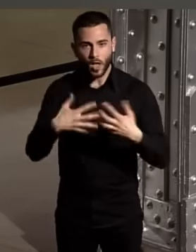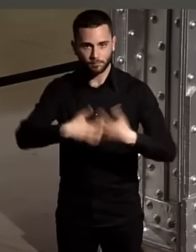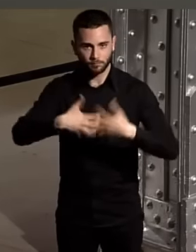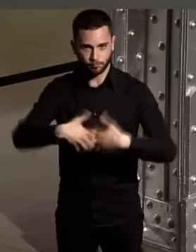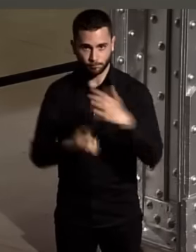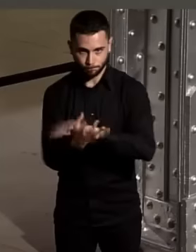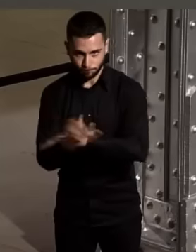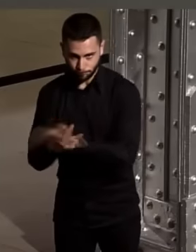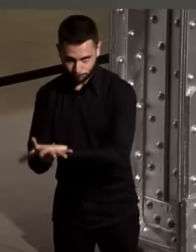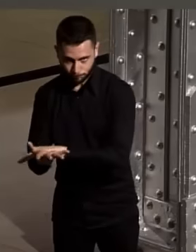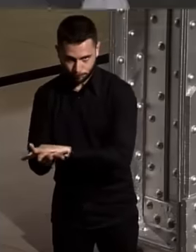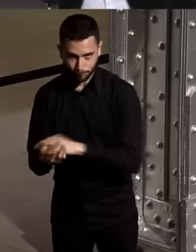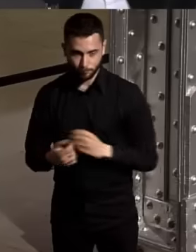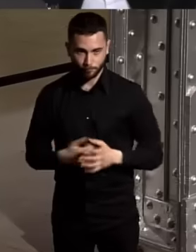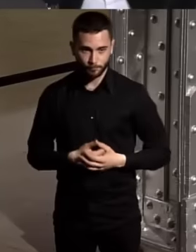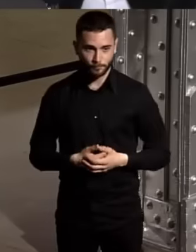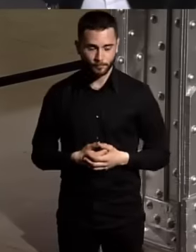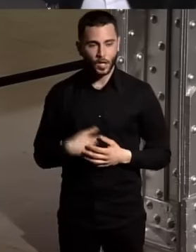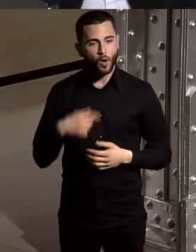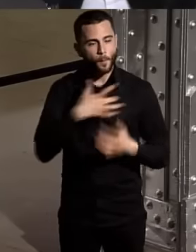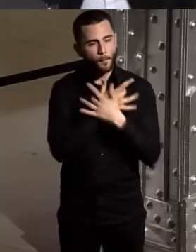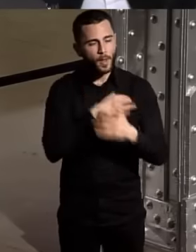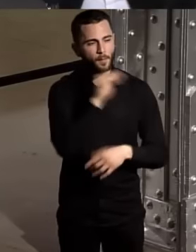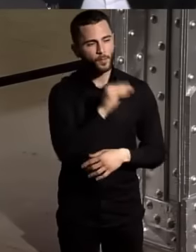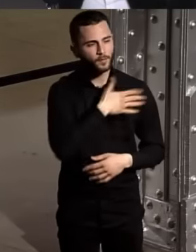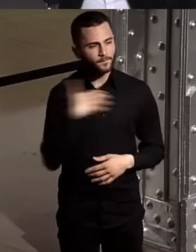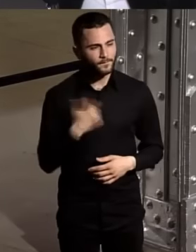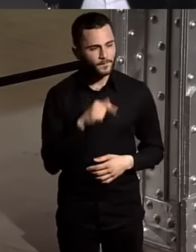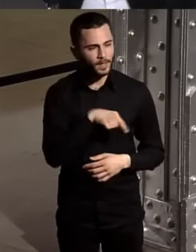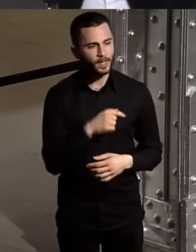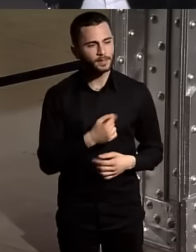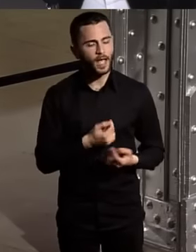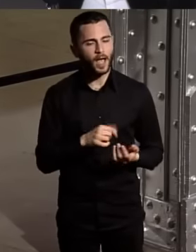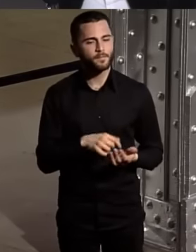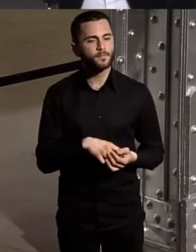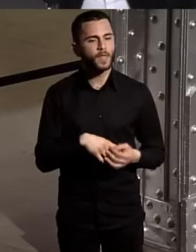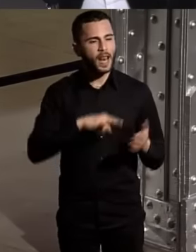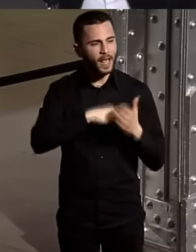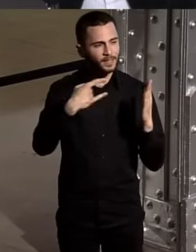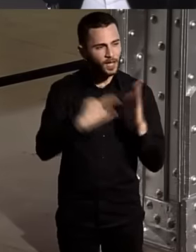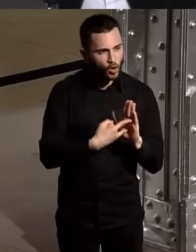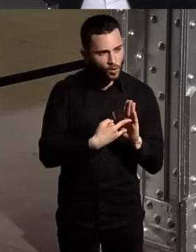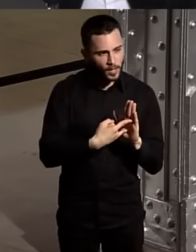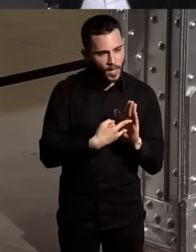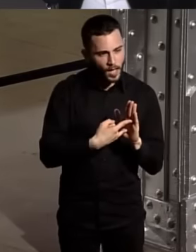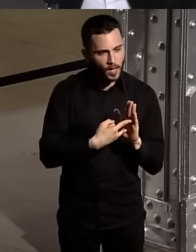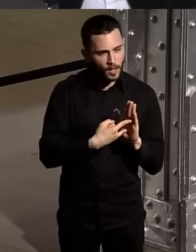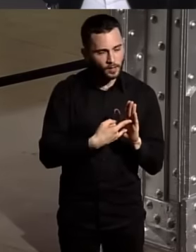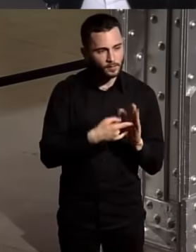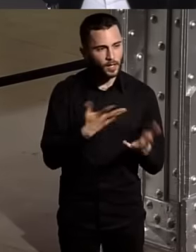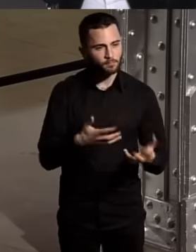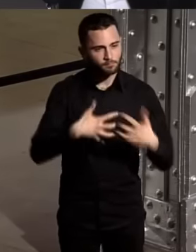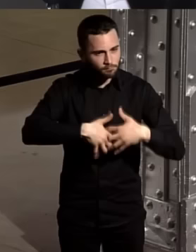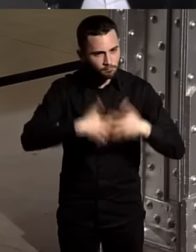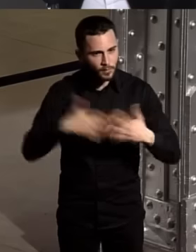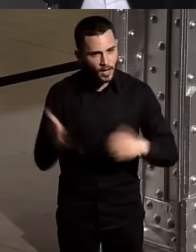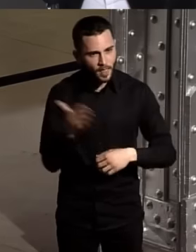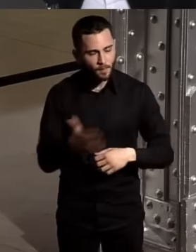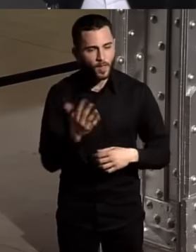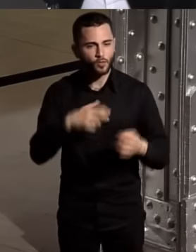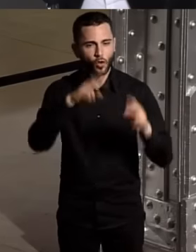aplique sobre eso te quería preguntar María el cenido destaca por la transferencia tecnológica tratáis de sacar rendimiento no a